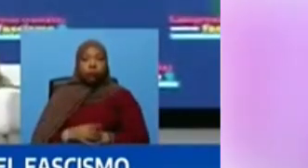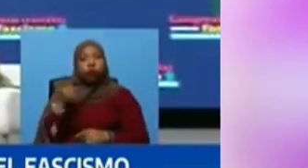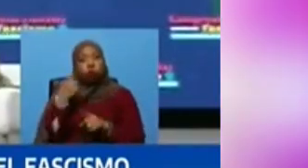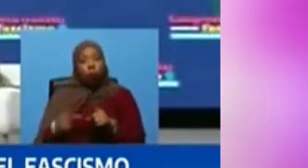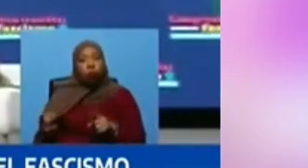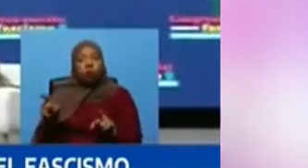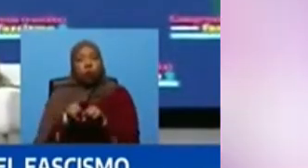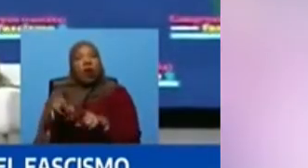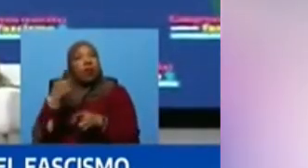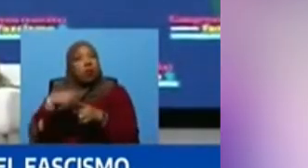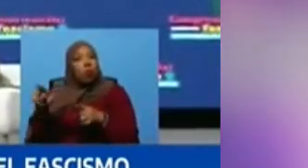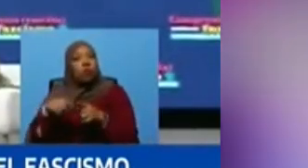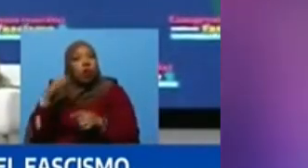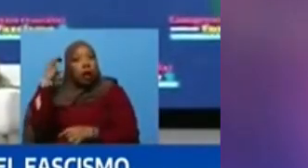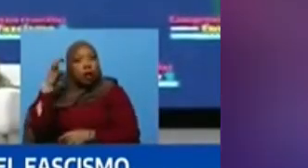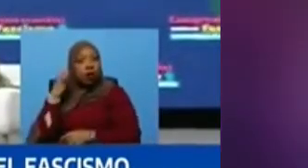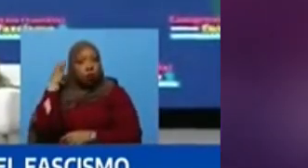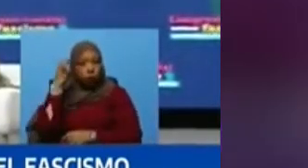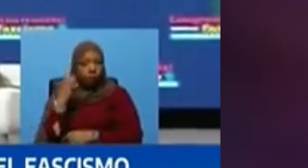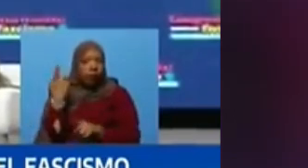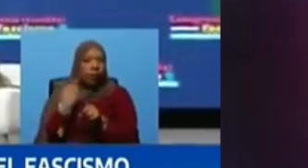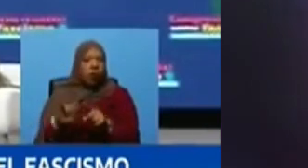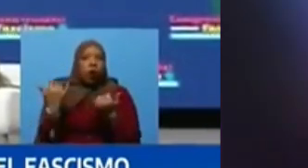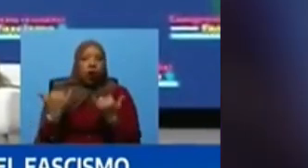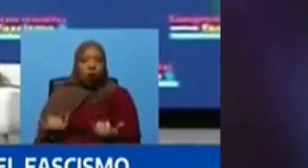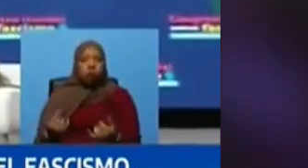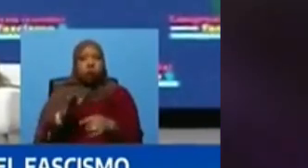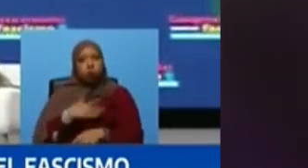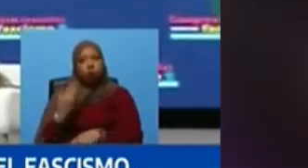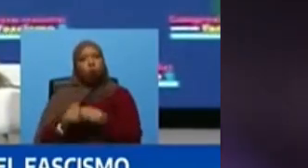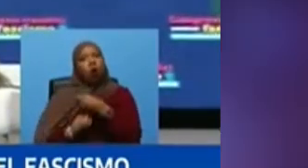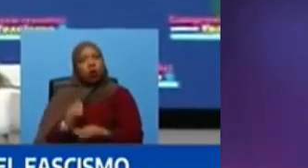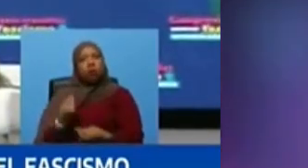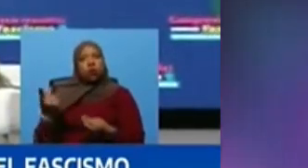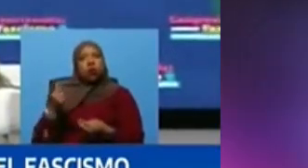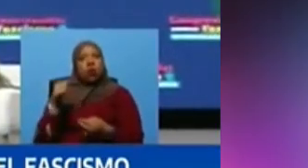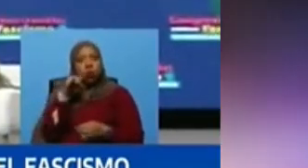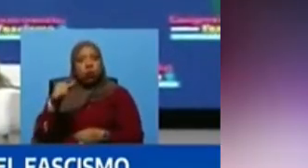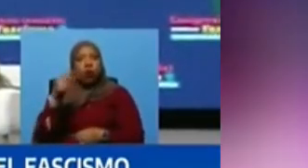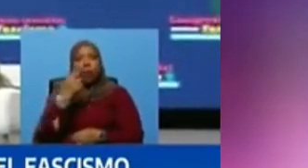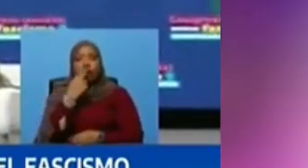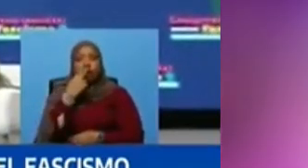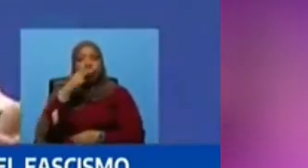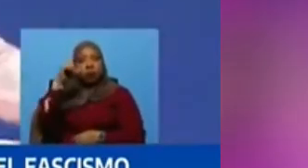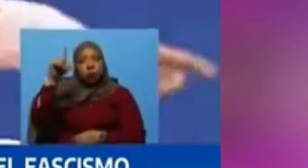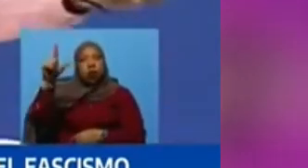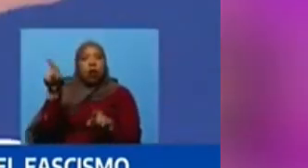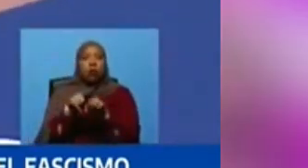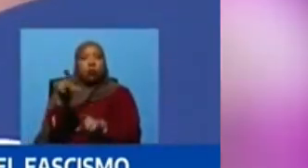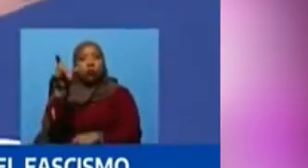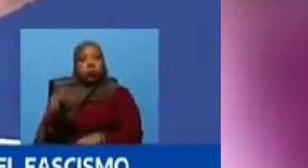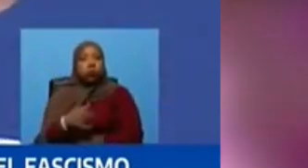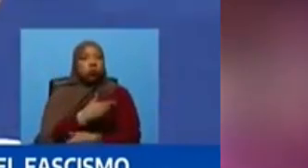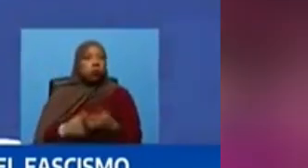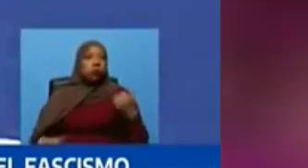otro gallo hubiera cantado en Europa. Y quizás se hubiera podido revertir la amenaza de Hitler y de Mussolini, porque no